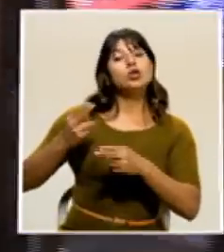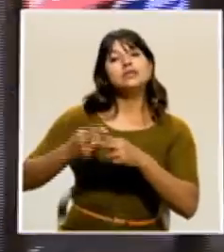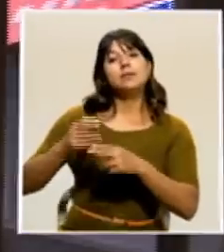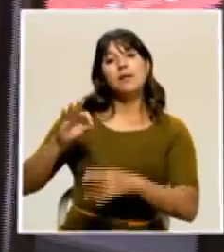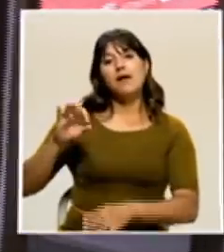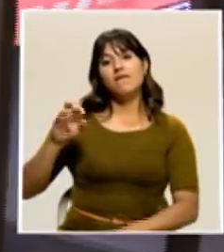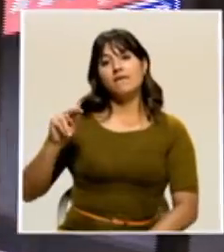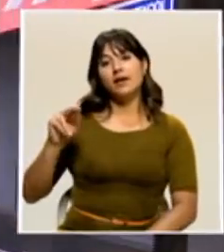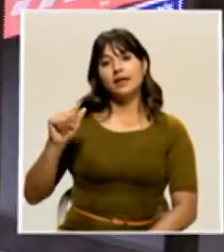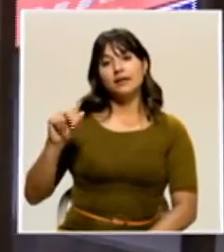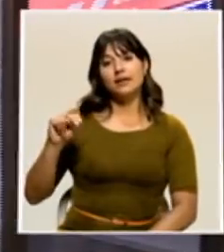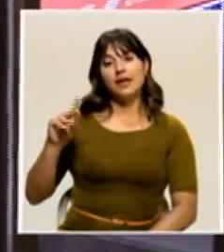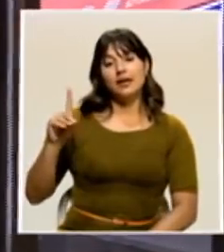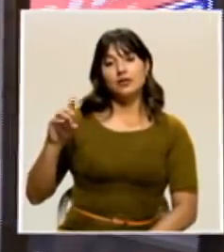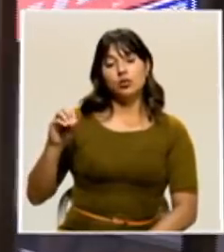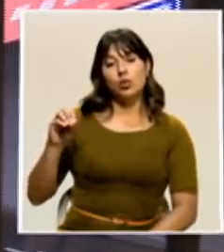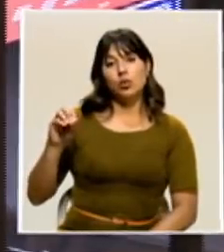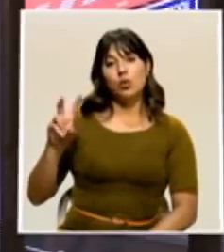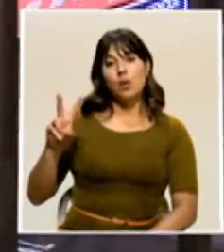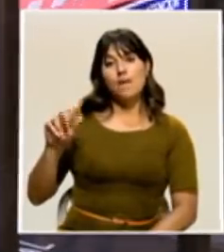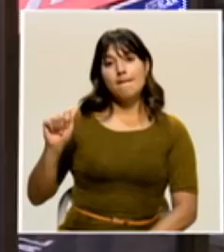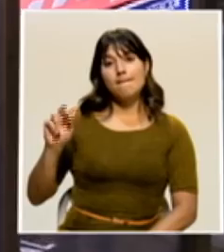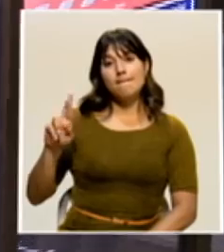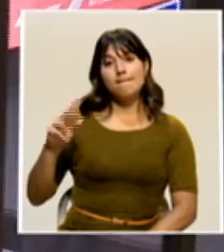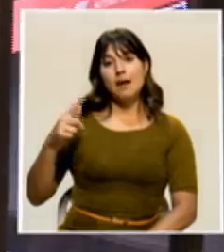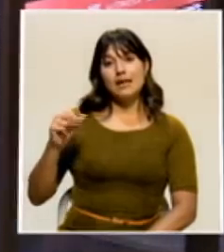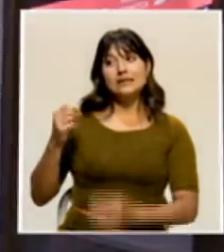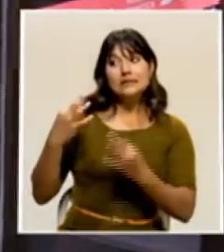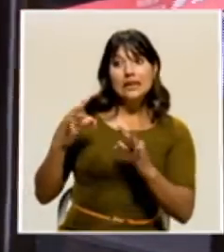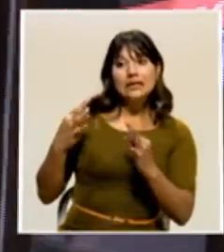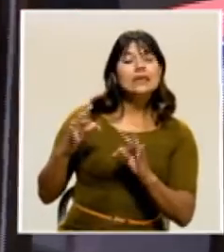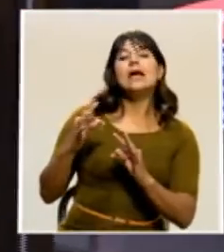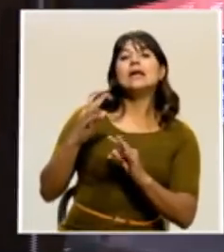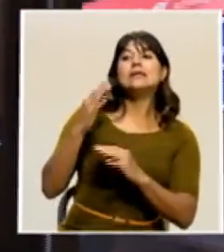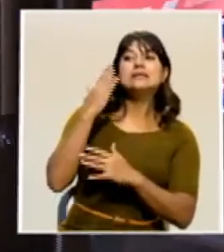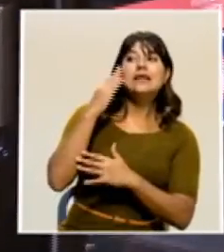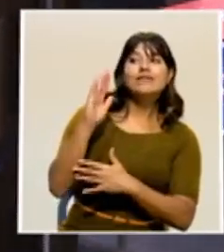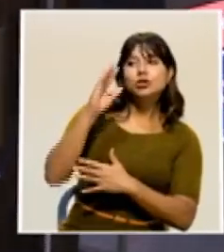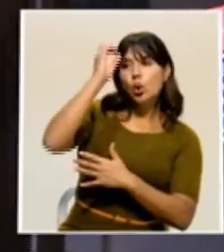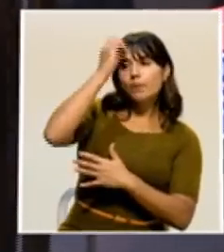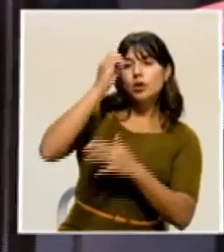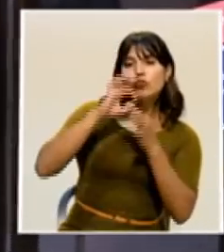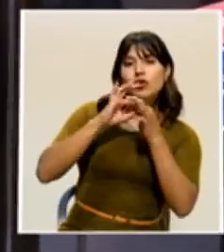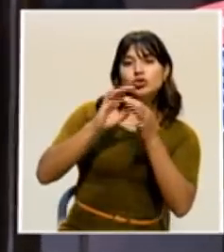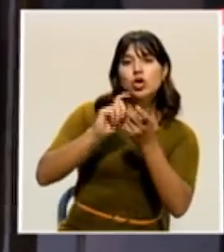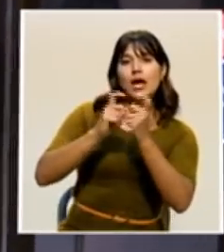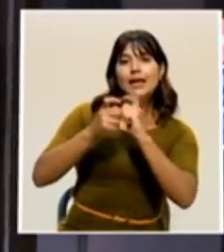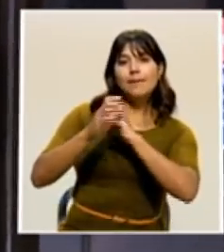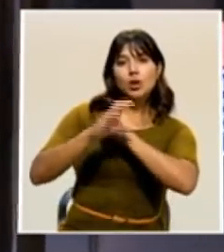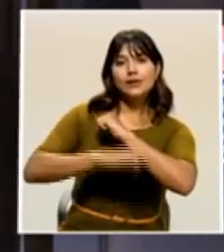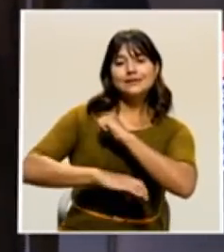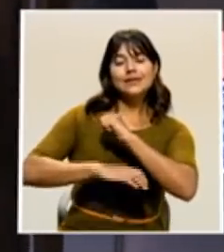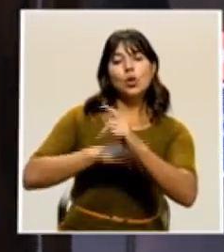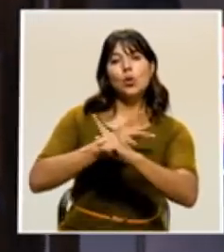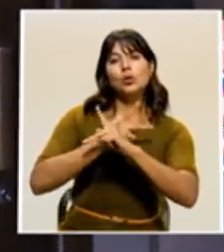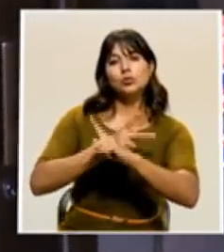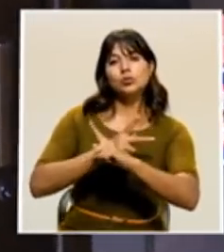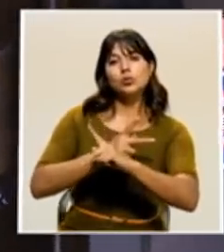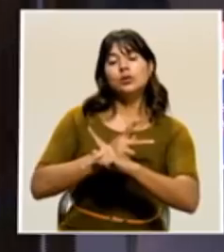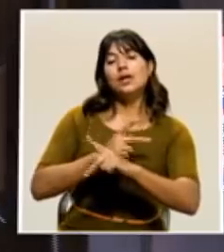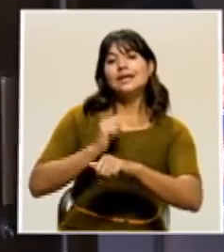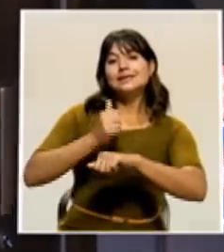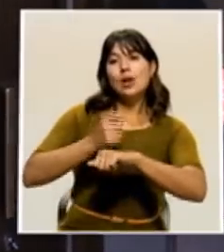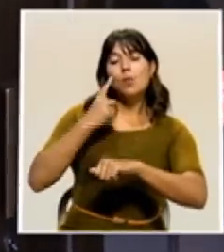tratar de obtener alguna reacción sobre esta solicitud de cambio de medidas del Ministerio Público a Juan Carlos Bolaños,